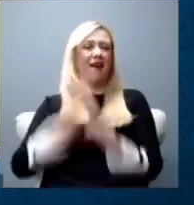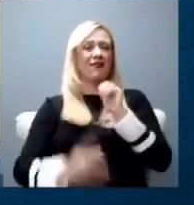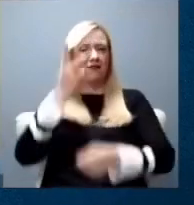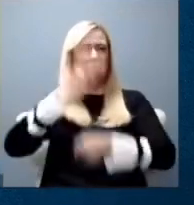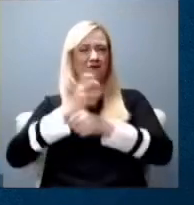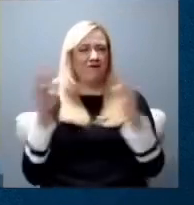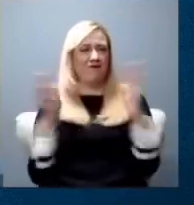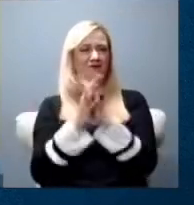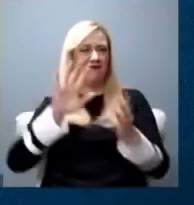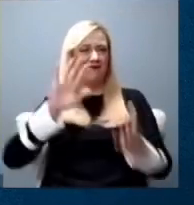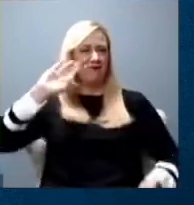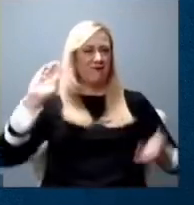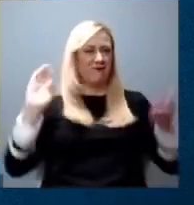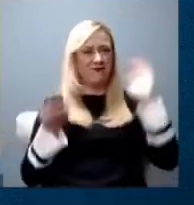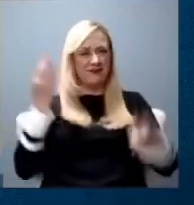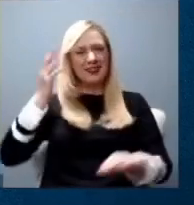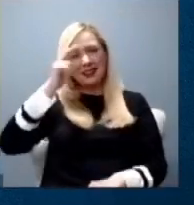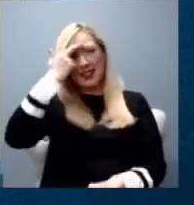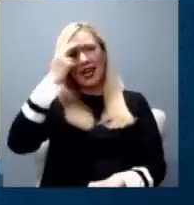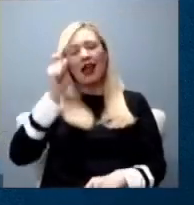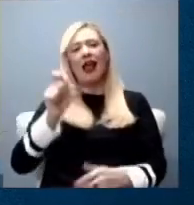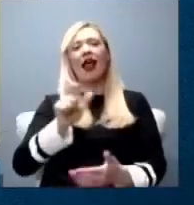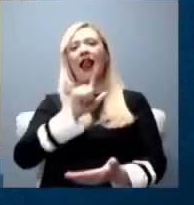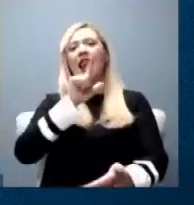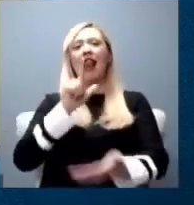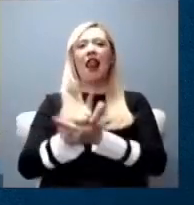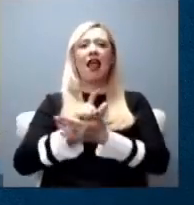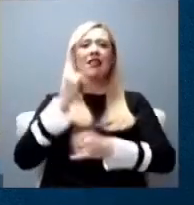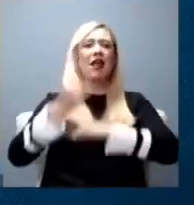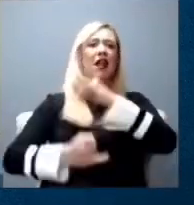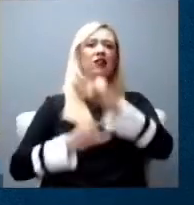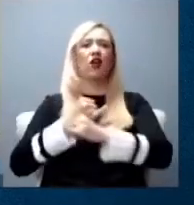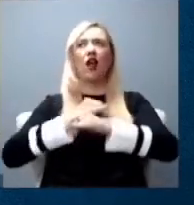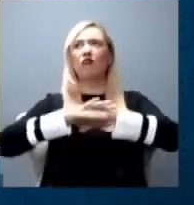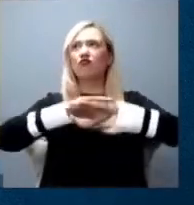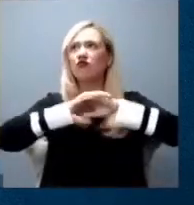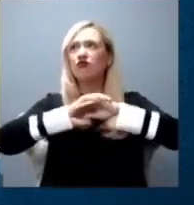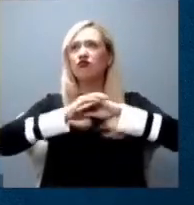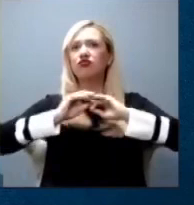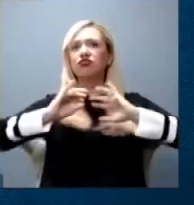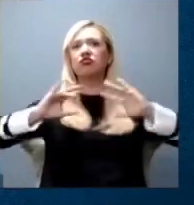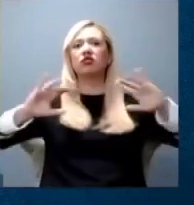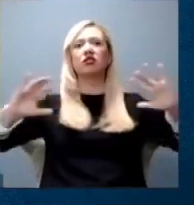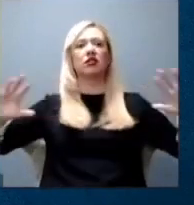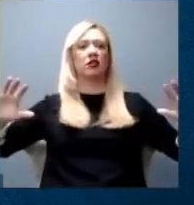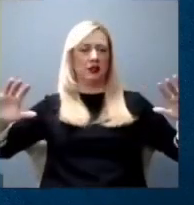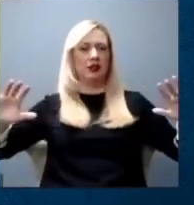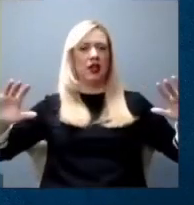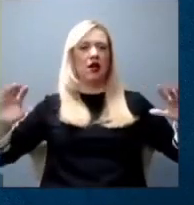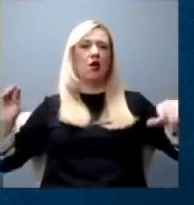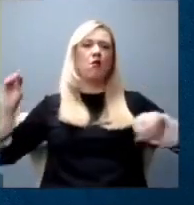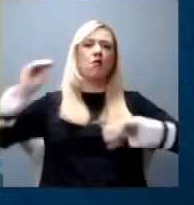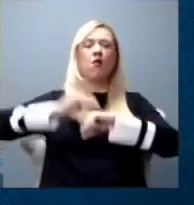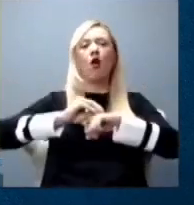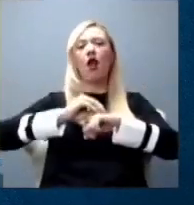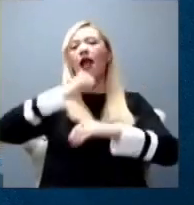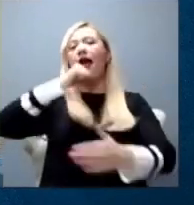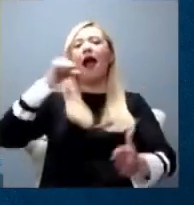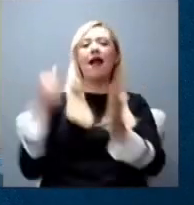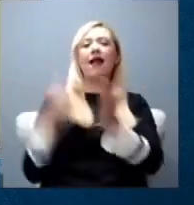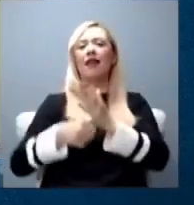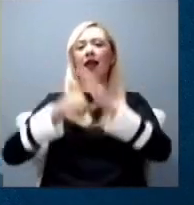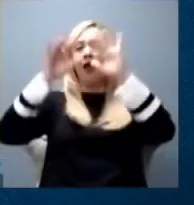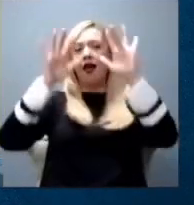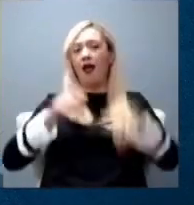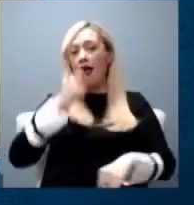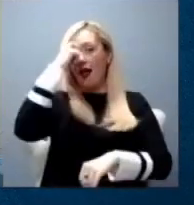como la humanización del derecho internacional, que comienza con particularmente la adopción de la Carta de la ONU, la carta que crea la Organización